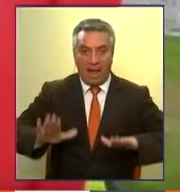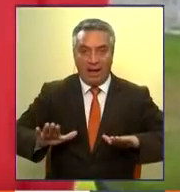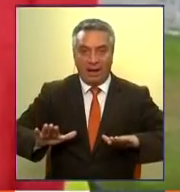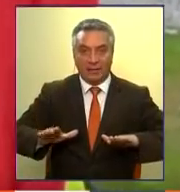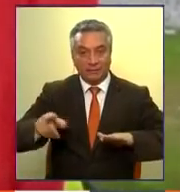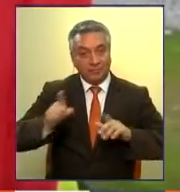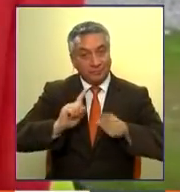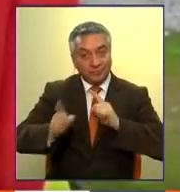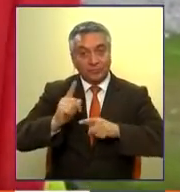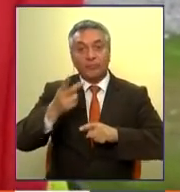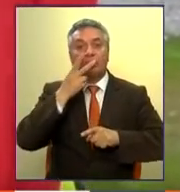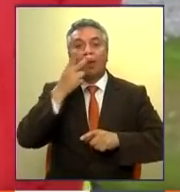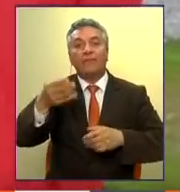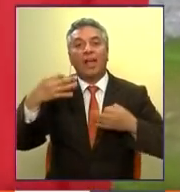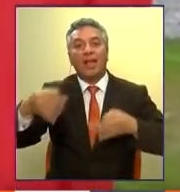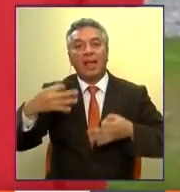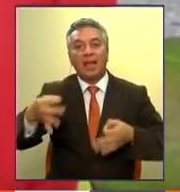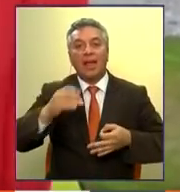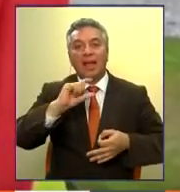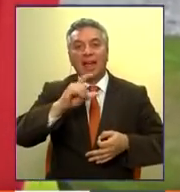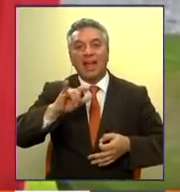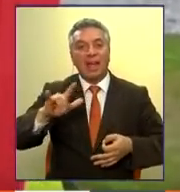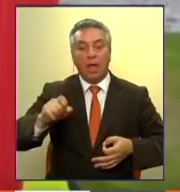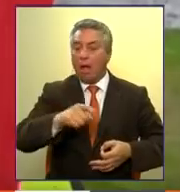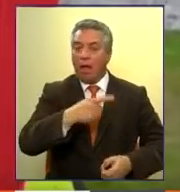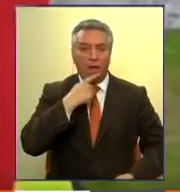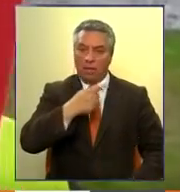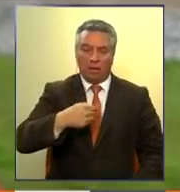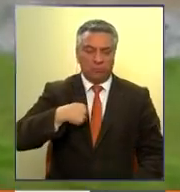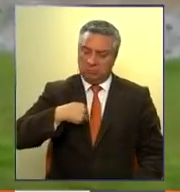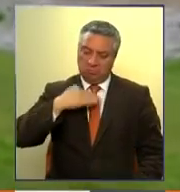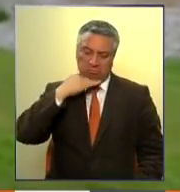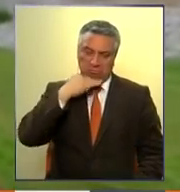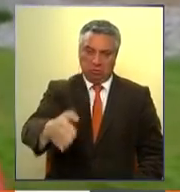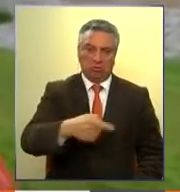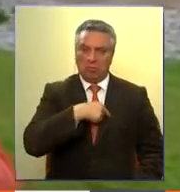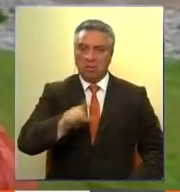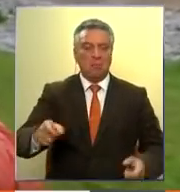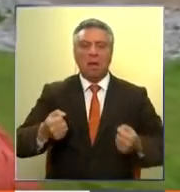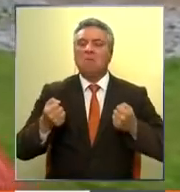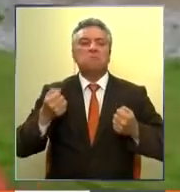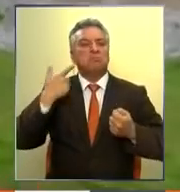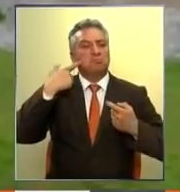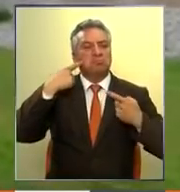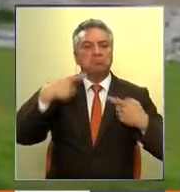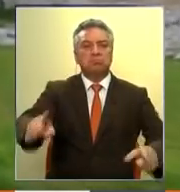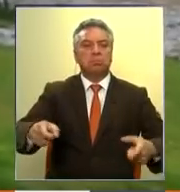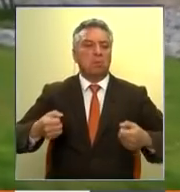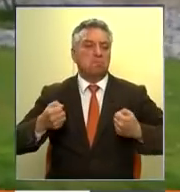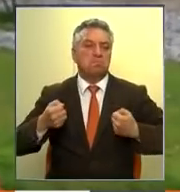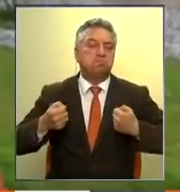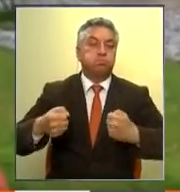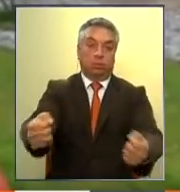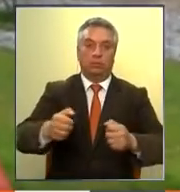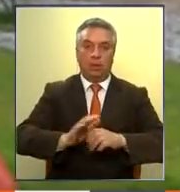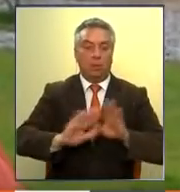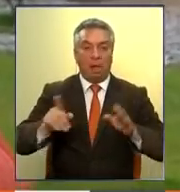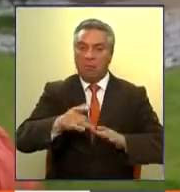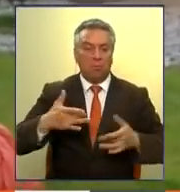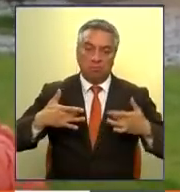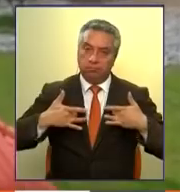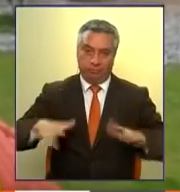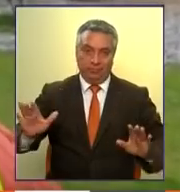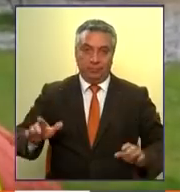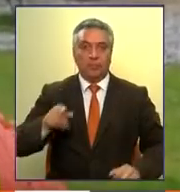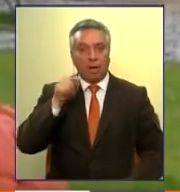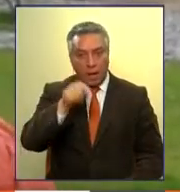la guía para ver lo que tenía dijo viendo no importa estoy le echó el camión encima él avanzó y no importó nada y al hombre